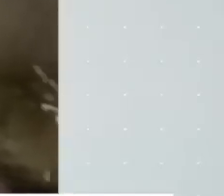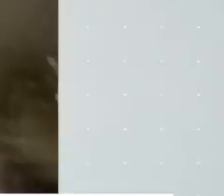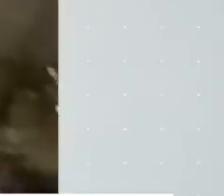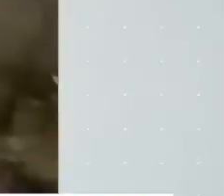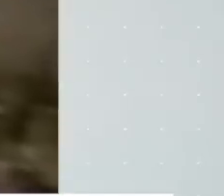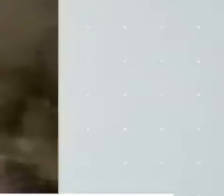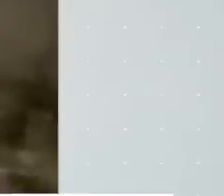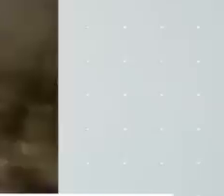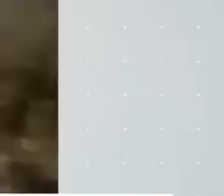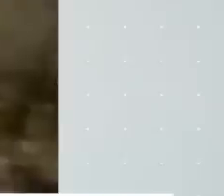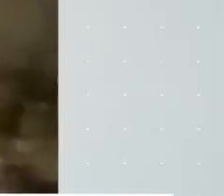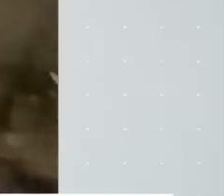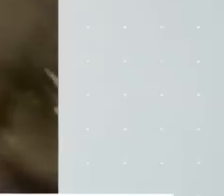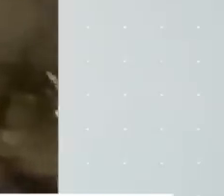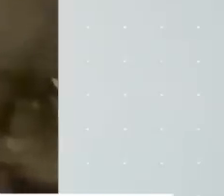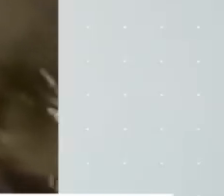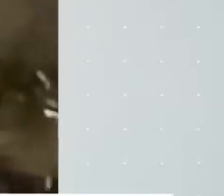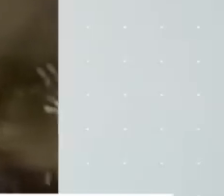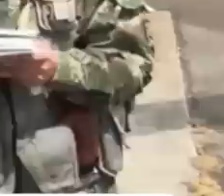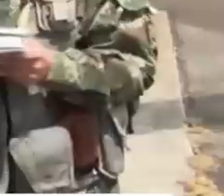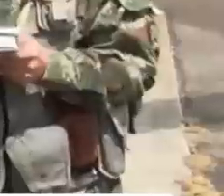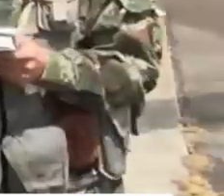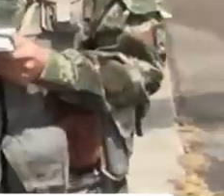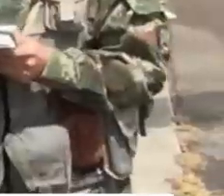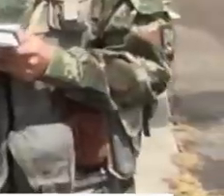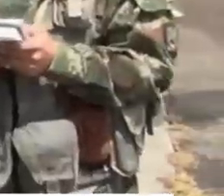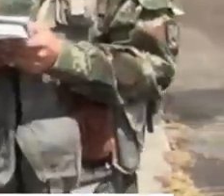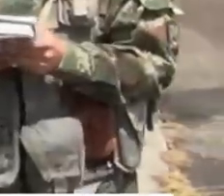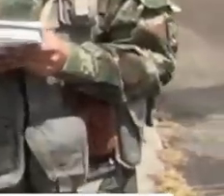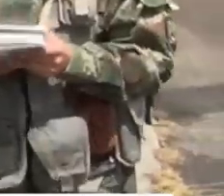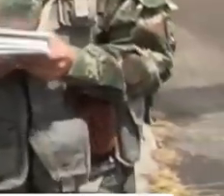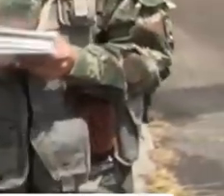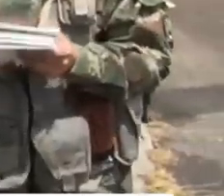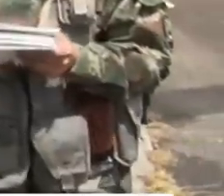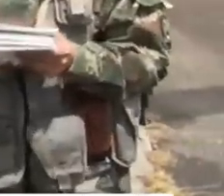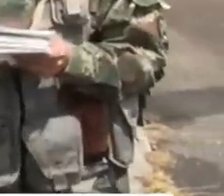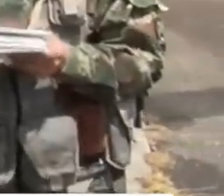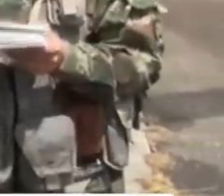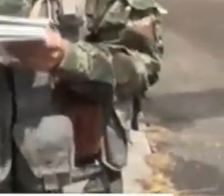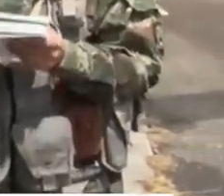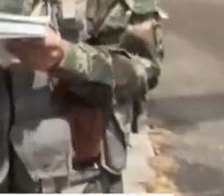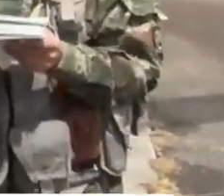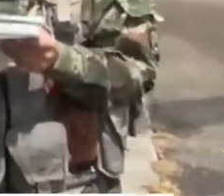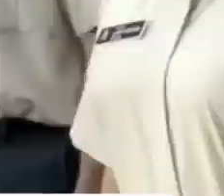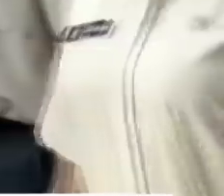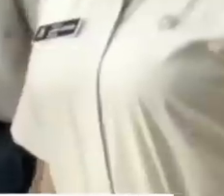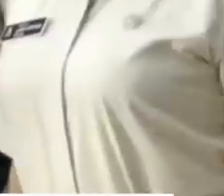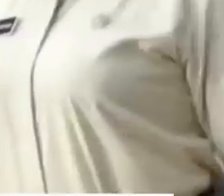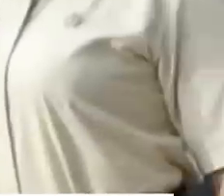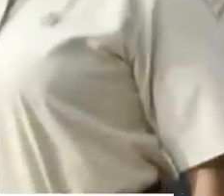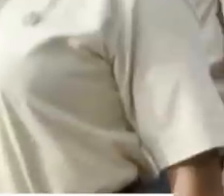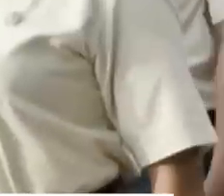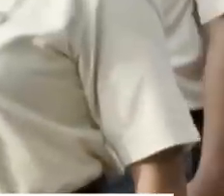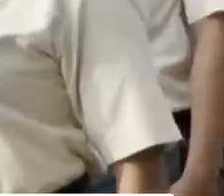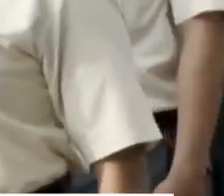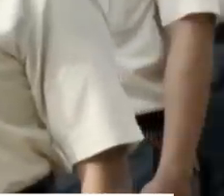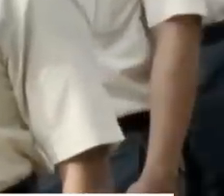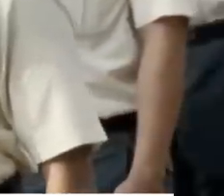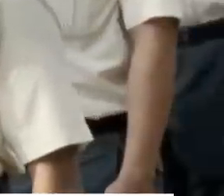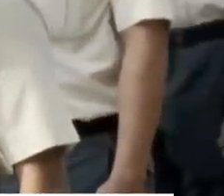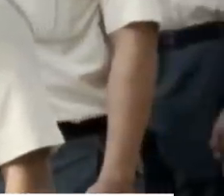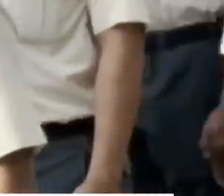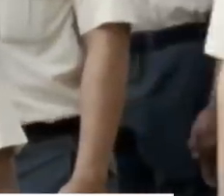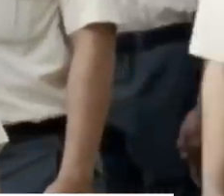para nosotras poder demostrar de qué estamos hechas. El próximo 1 de febrero iniciará el plan piloto que en principio espera el ingreso